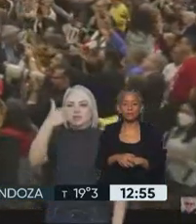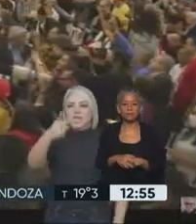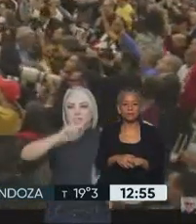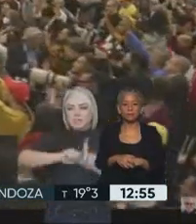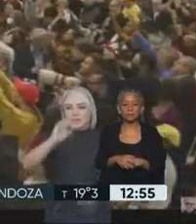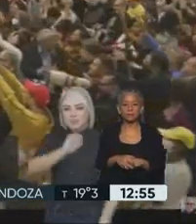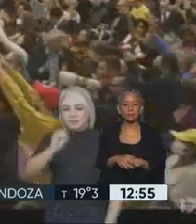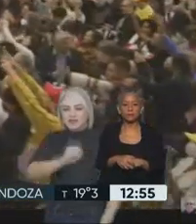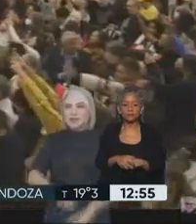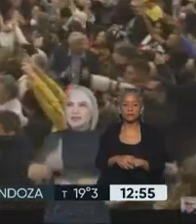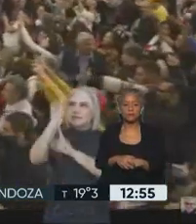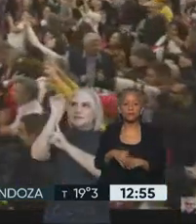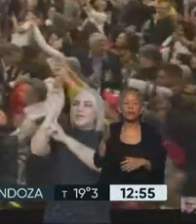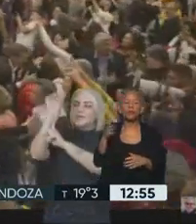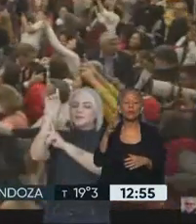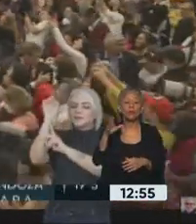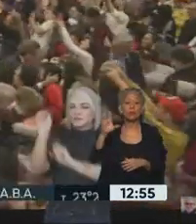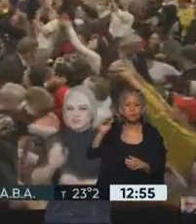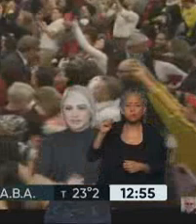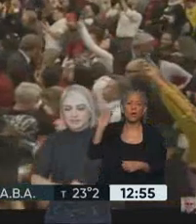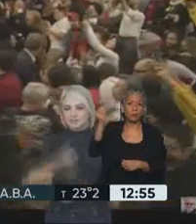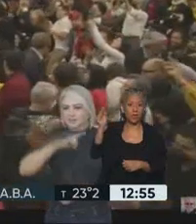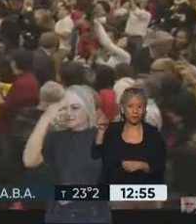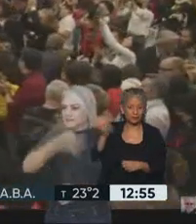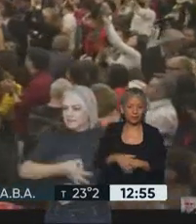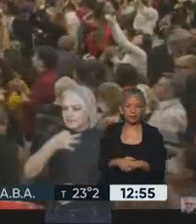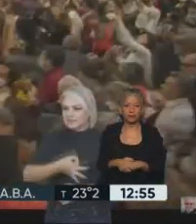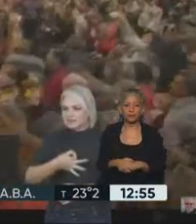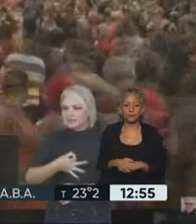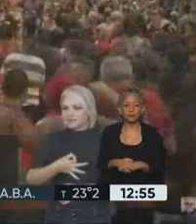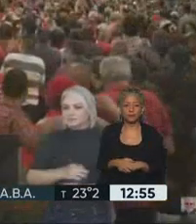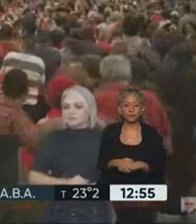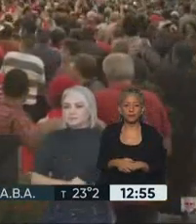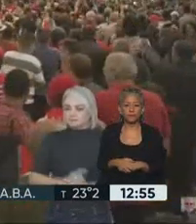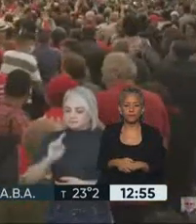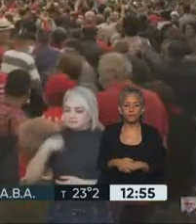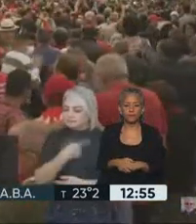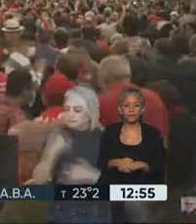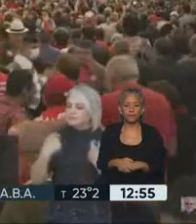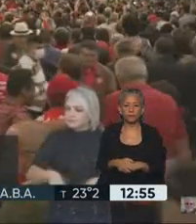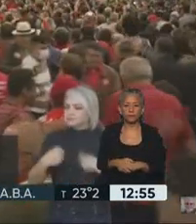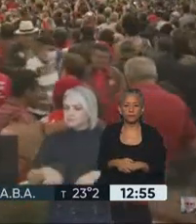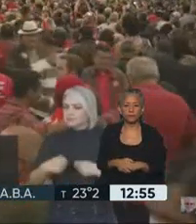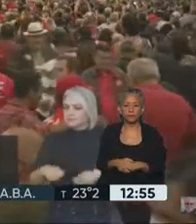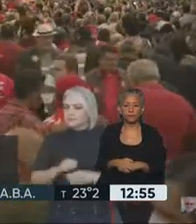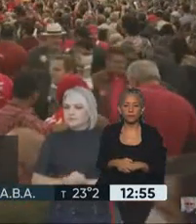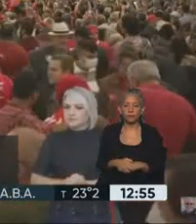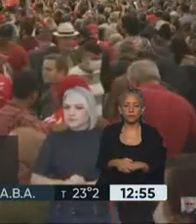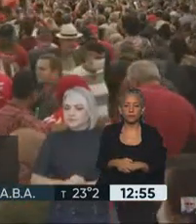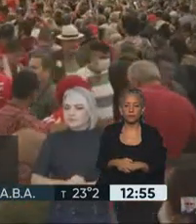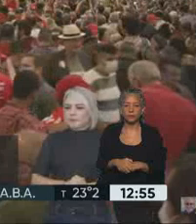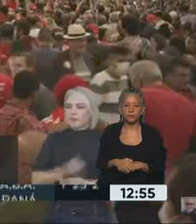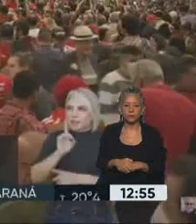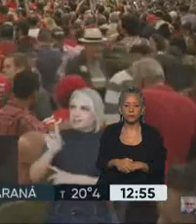quiser. Yo tengo certeza que nós precisamos muito. Que Deus